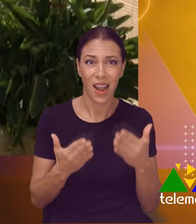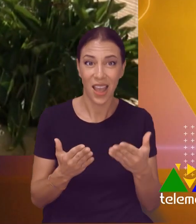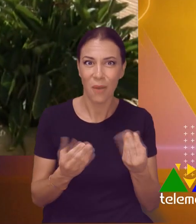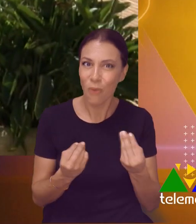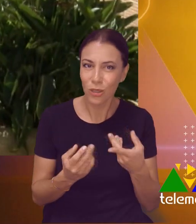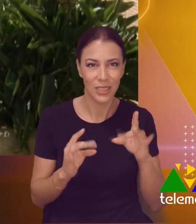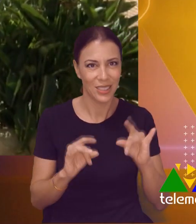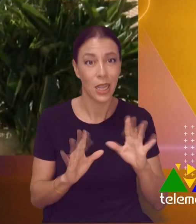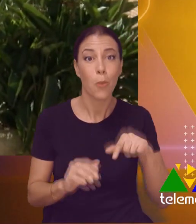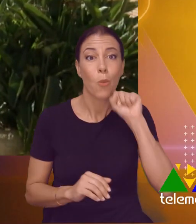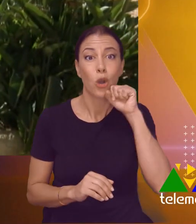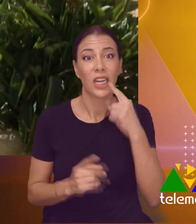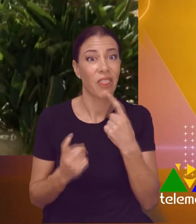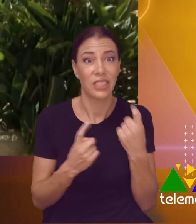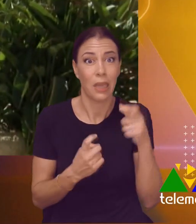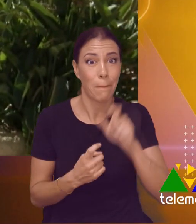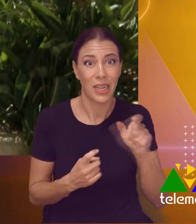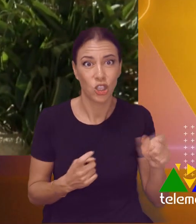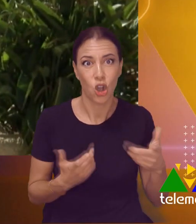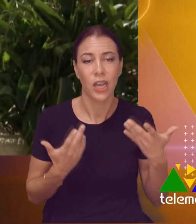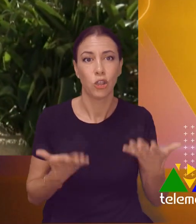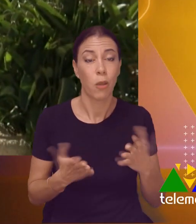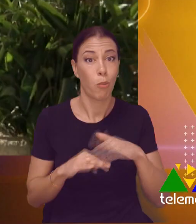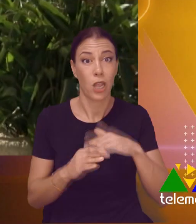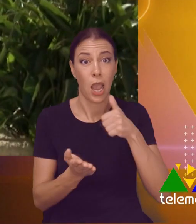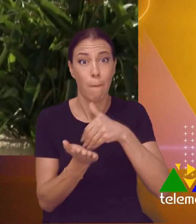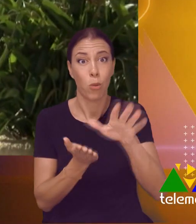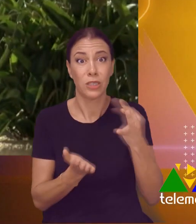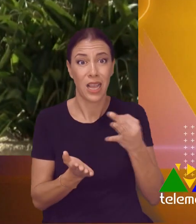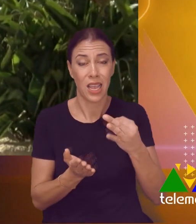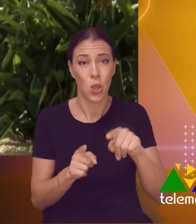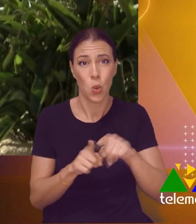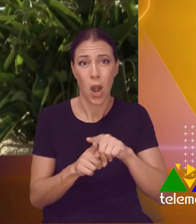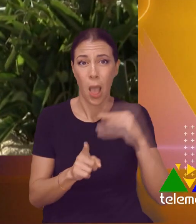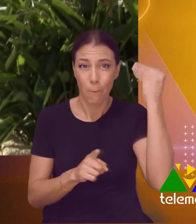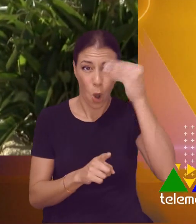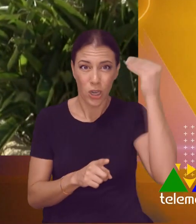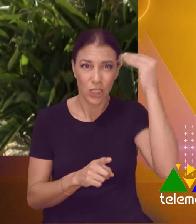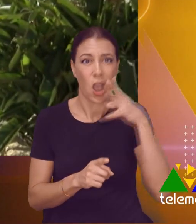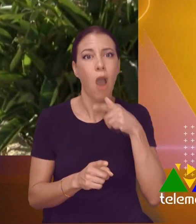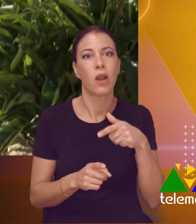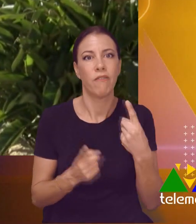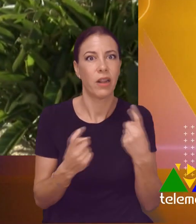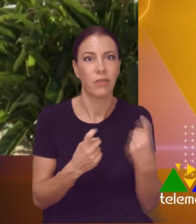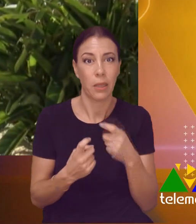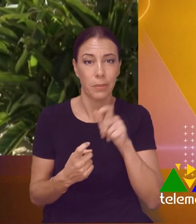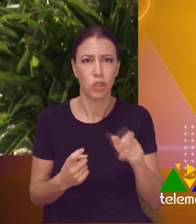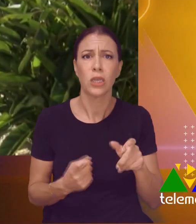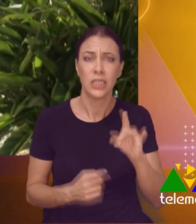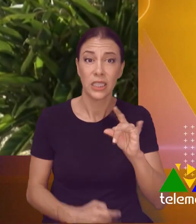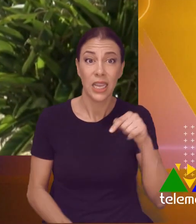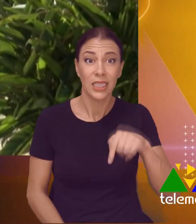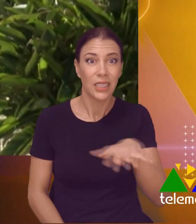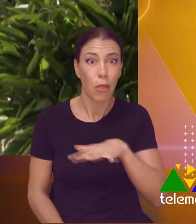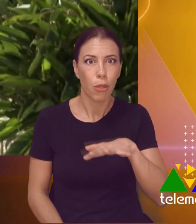regaladas prácticamente, ¿no? Motril necesitaba habitantes, ¿no? Habían expulsado a los moriscos y necesitaba habitantes. Y es cierto que por esta zona